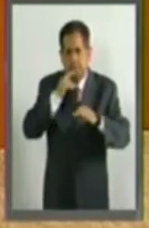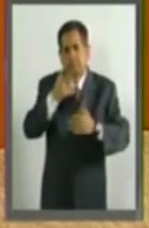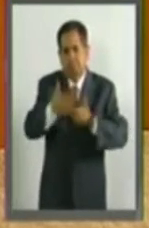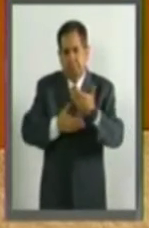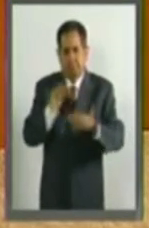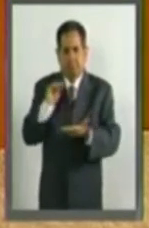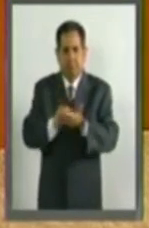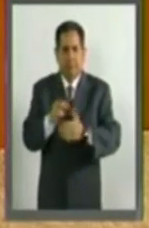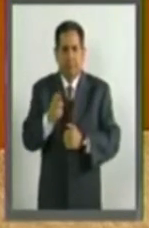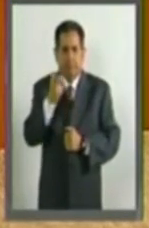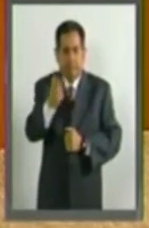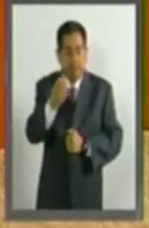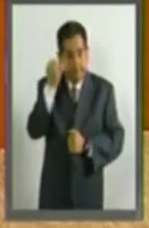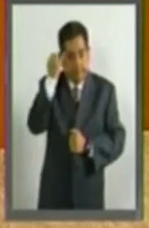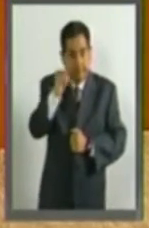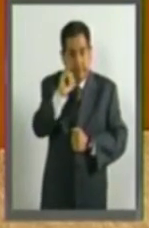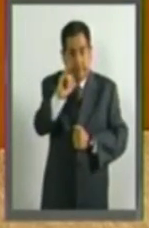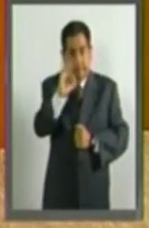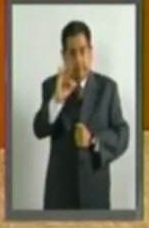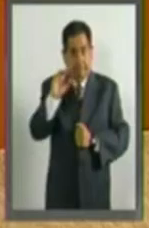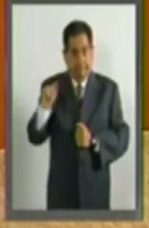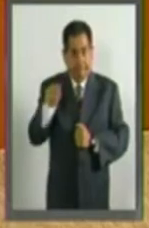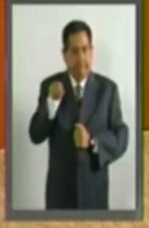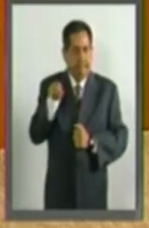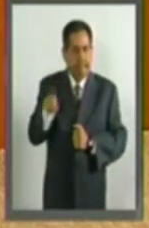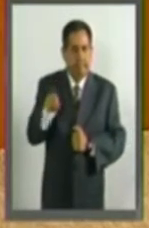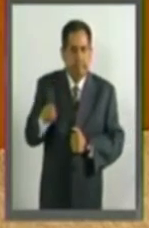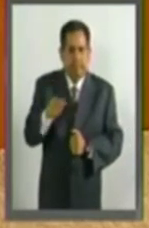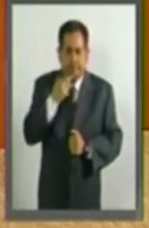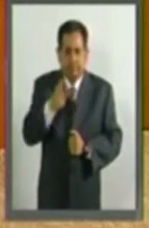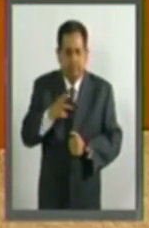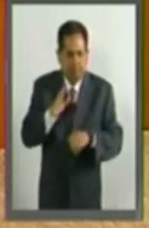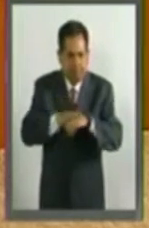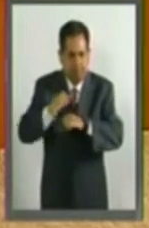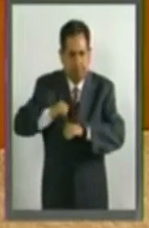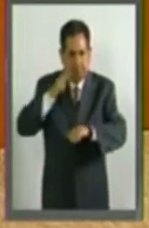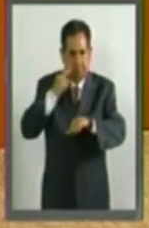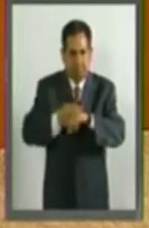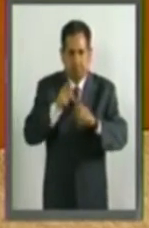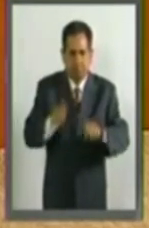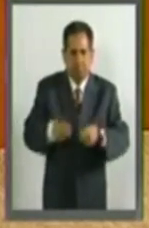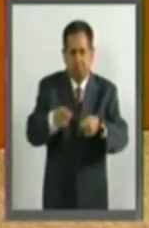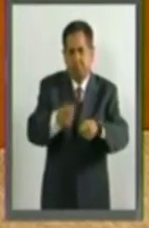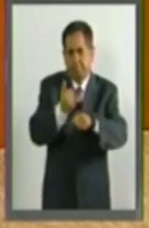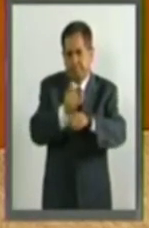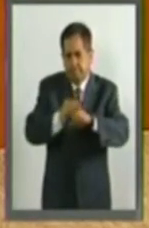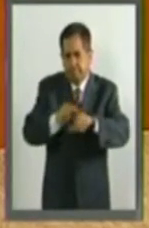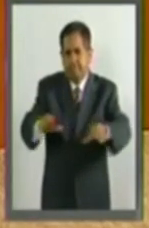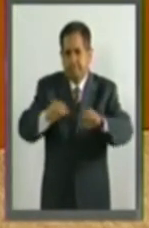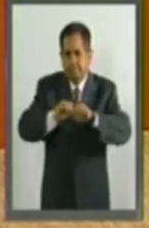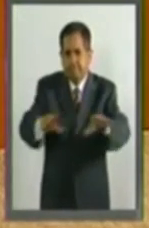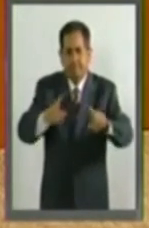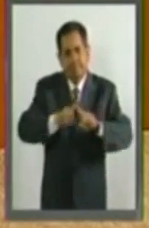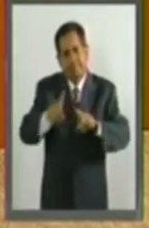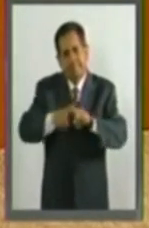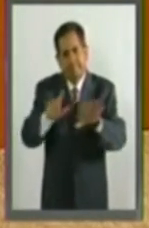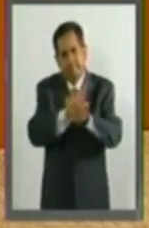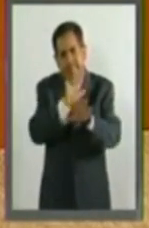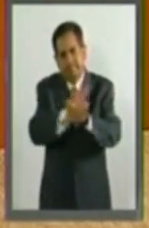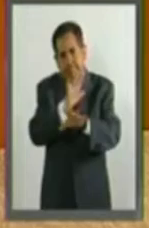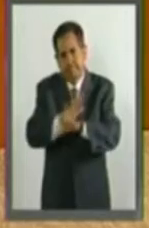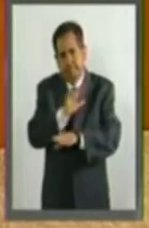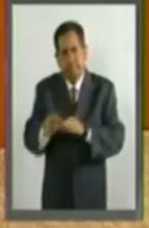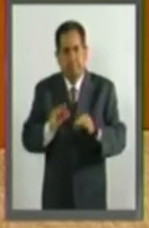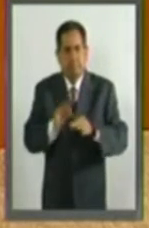sector. El Instituto Federal de Telecomunicaciones se ha encargado de darle difusión a los diversos cambios que se